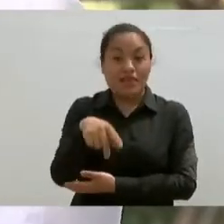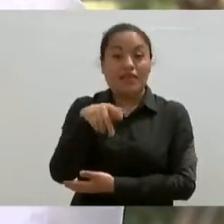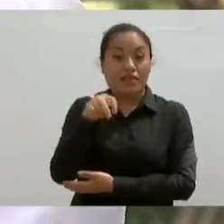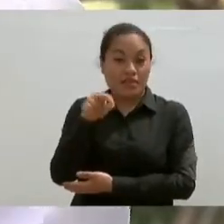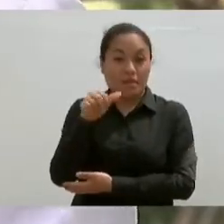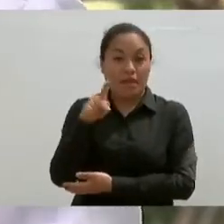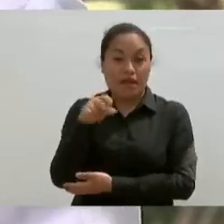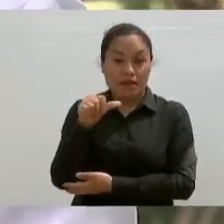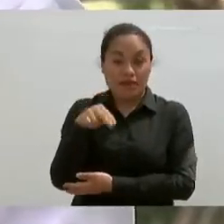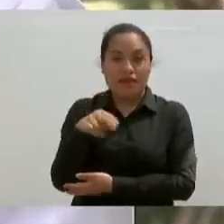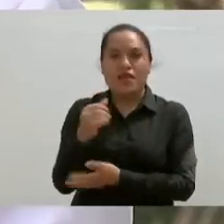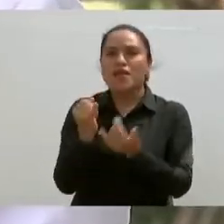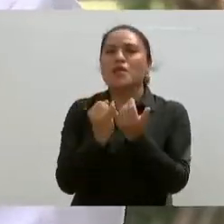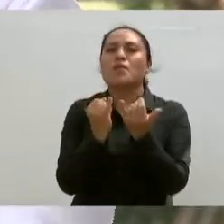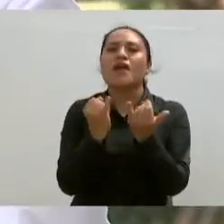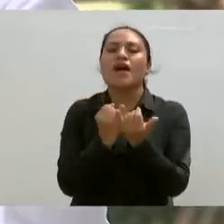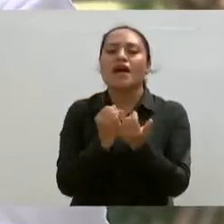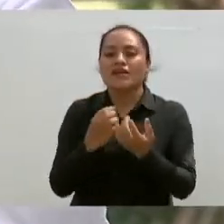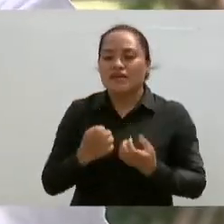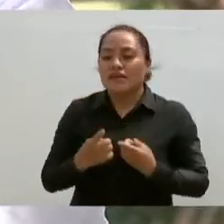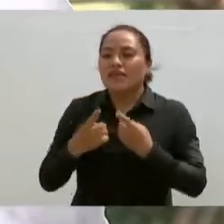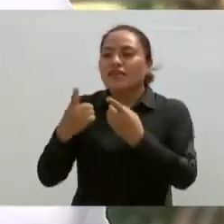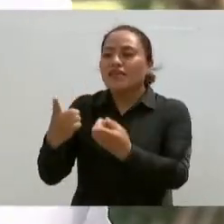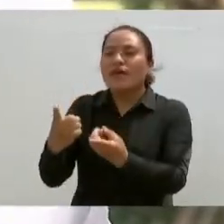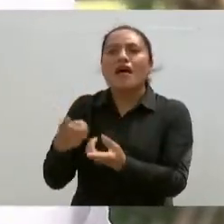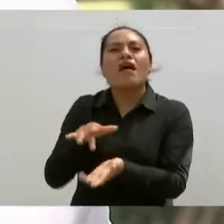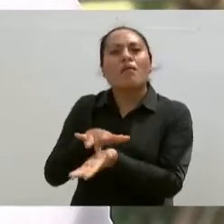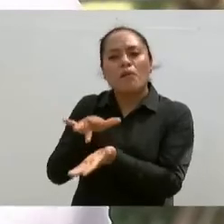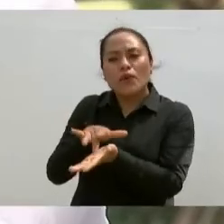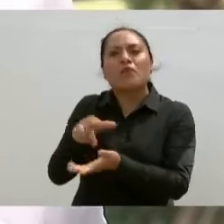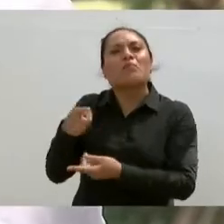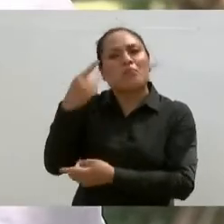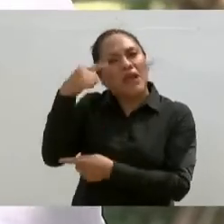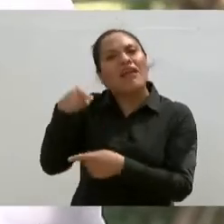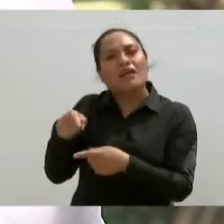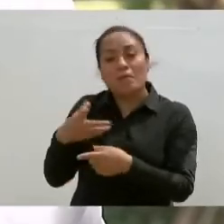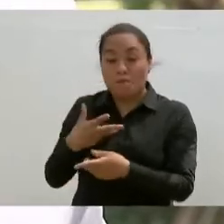también se envió apoyo a pescadores,